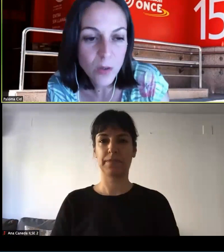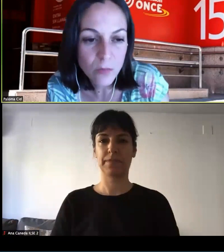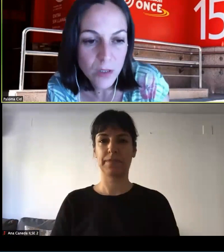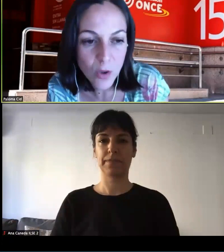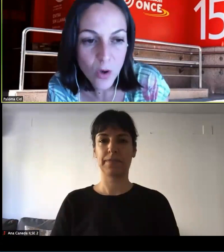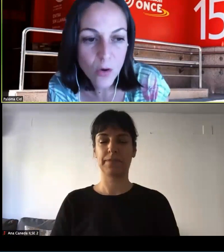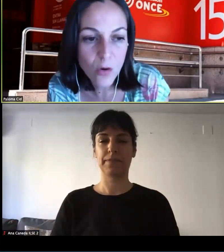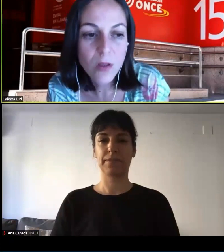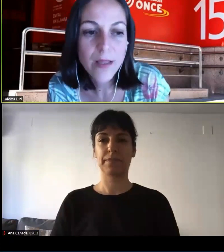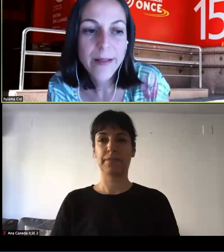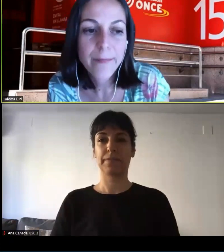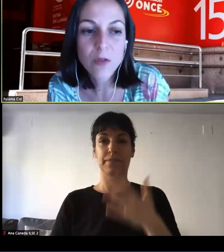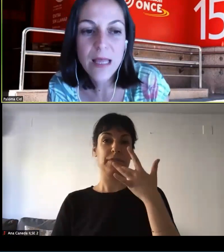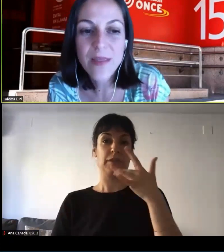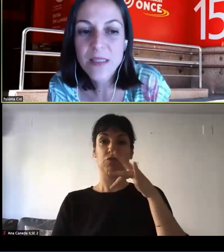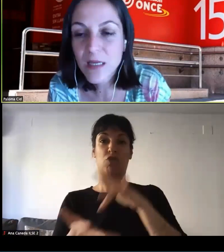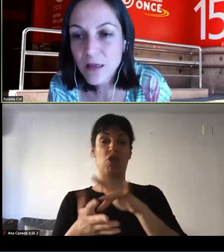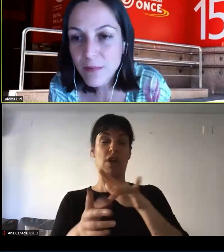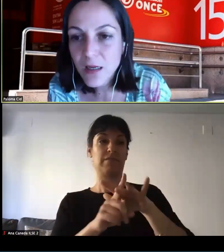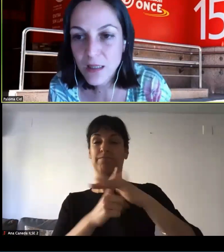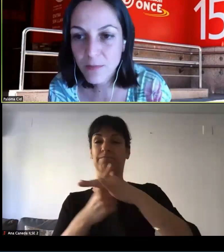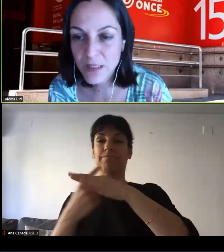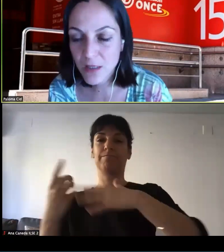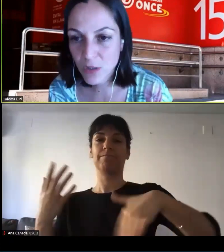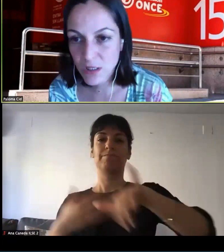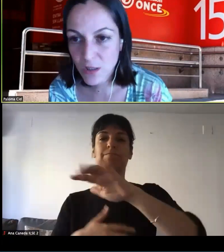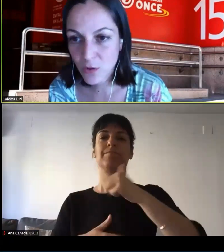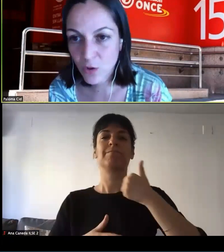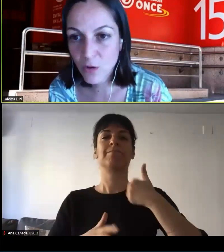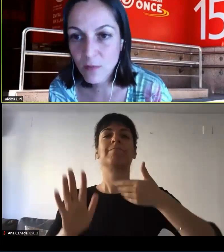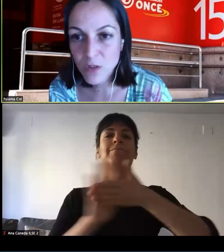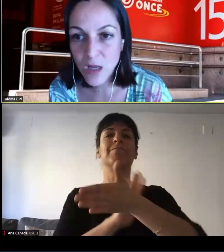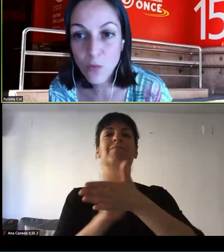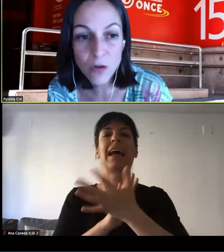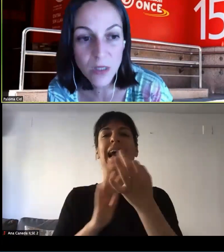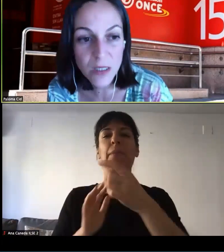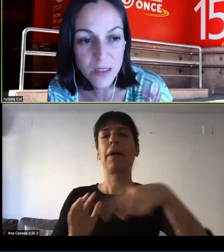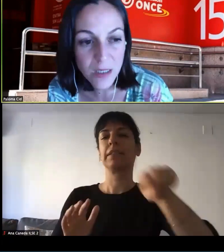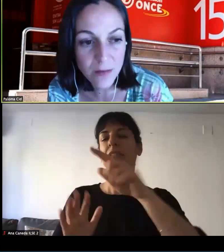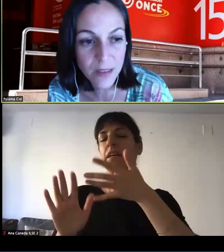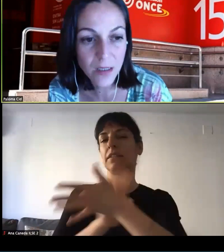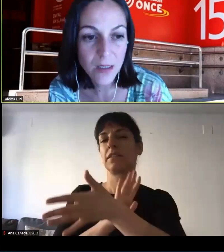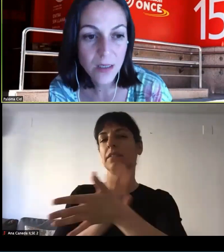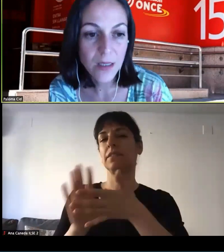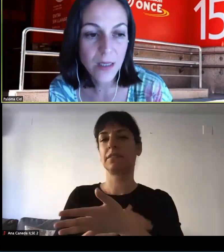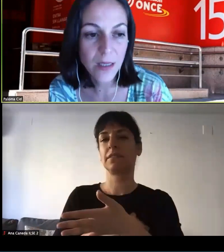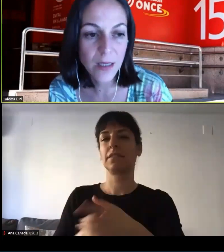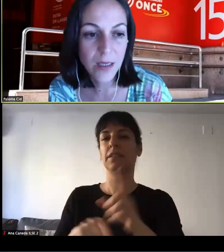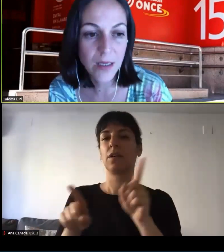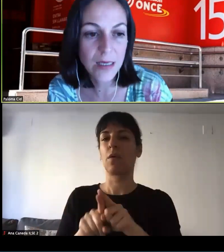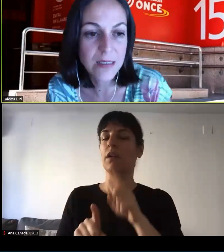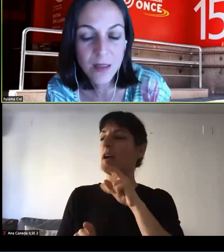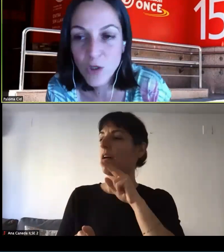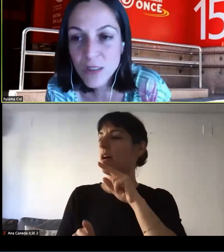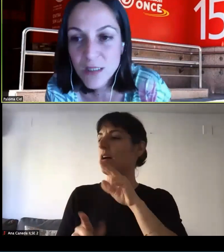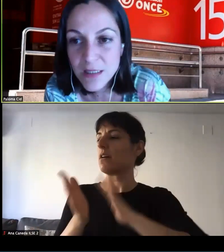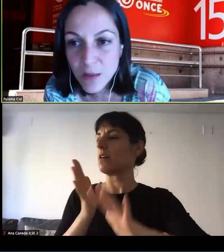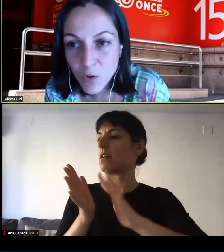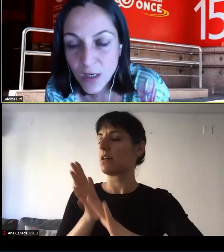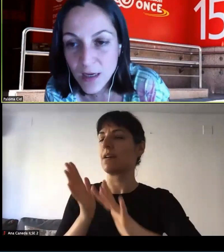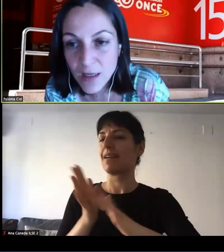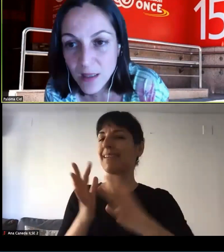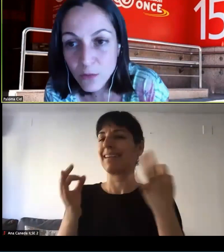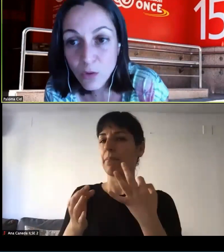un entorno, vamos a describir qué está pasando en ese entorno, vamos a audiodescribir las acciones que